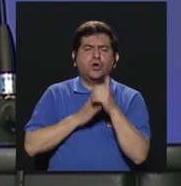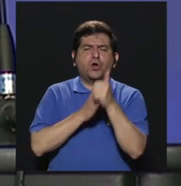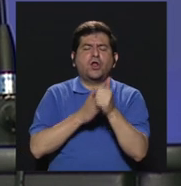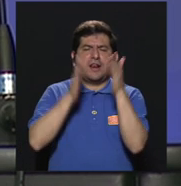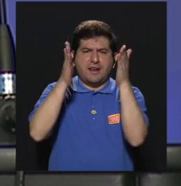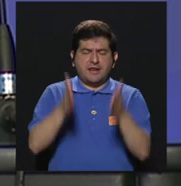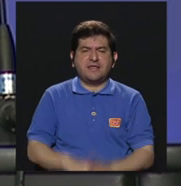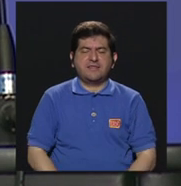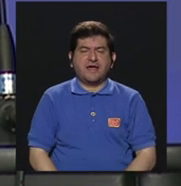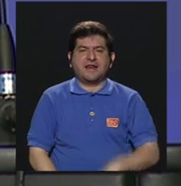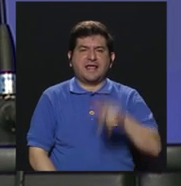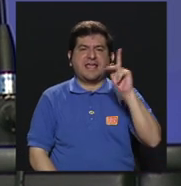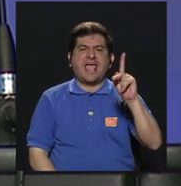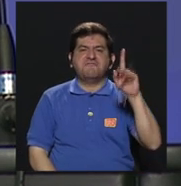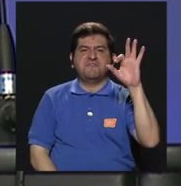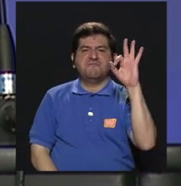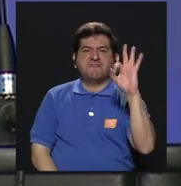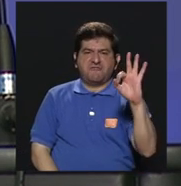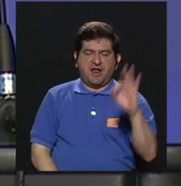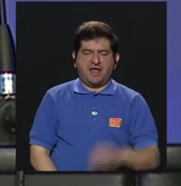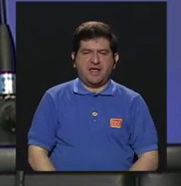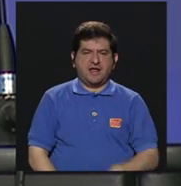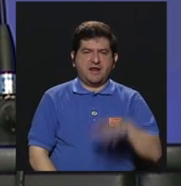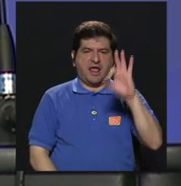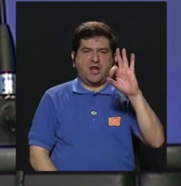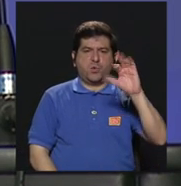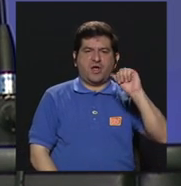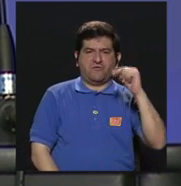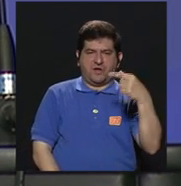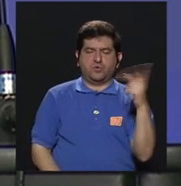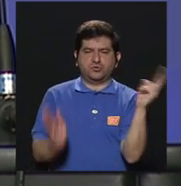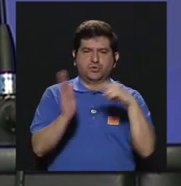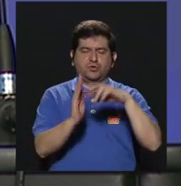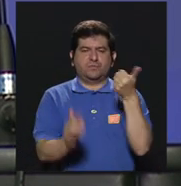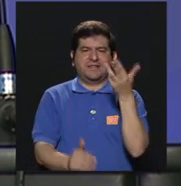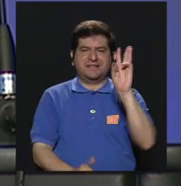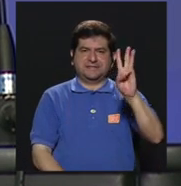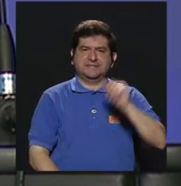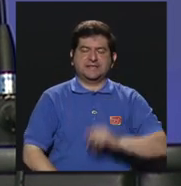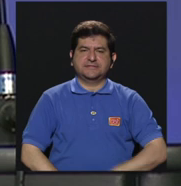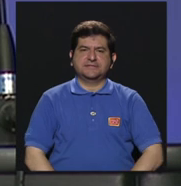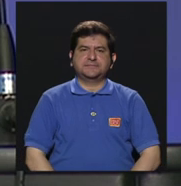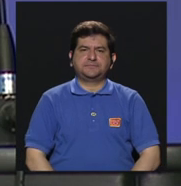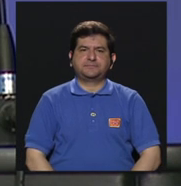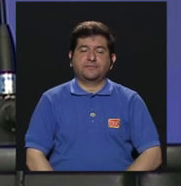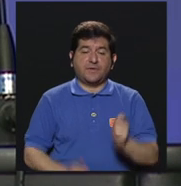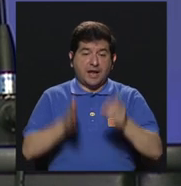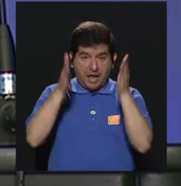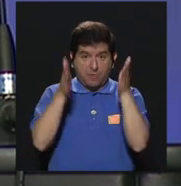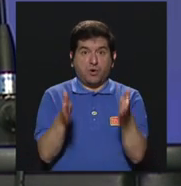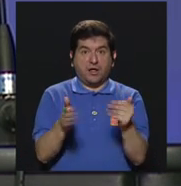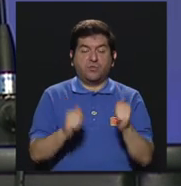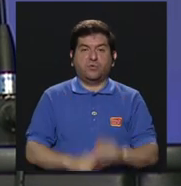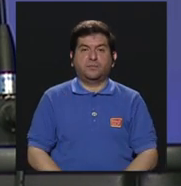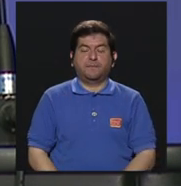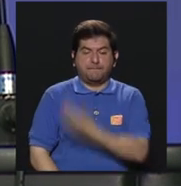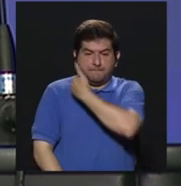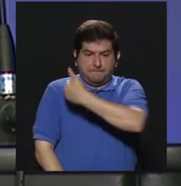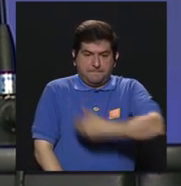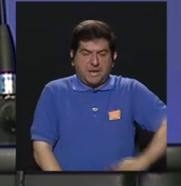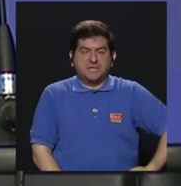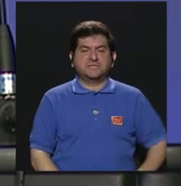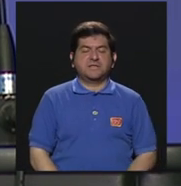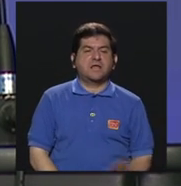dirigente, Kevin Ferrera, el día 9 de agosto de 2016, abogado y presidente